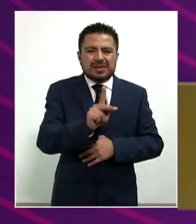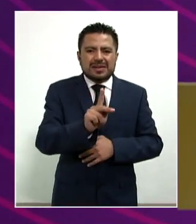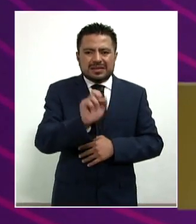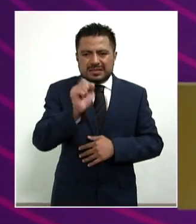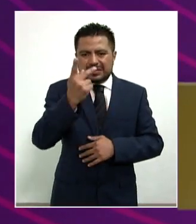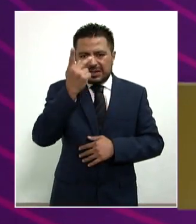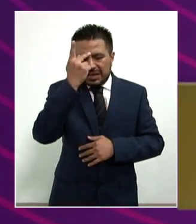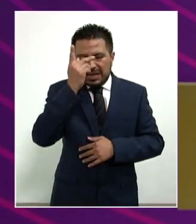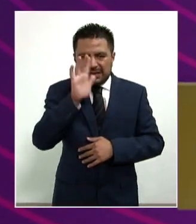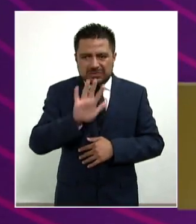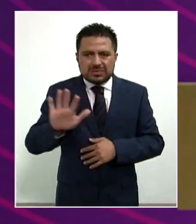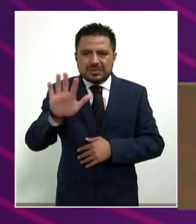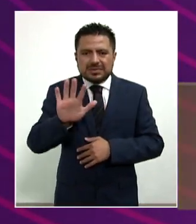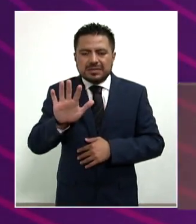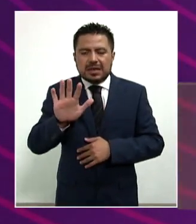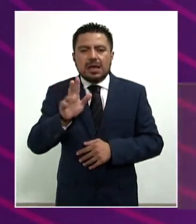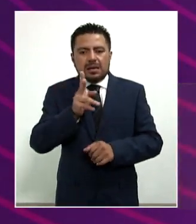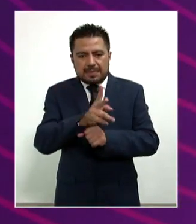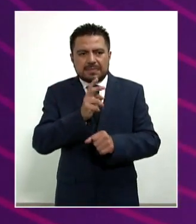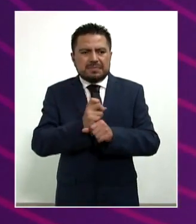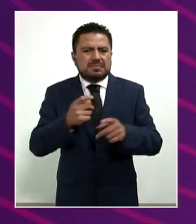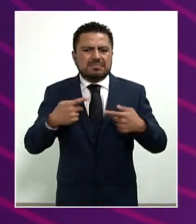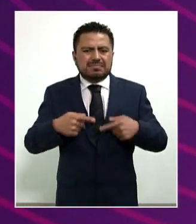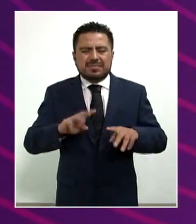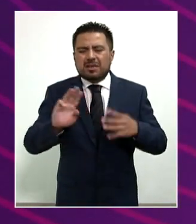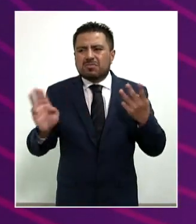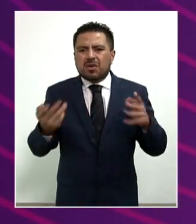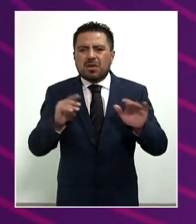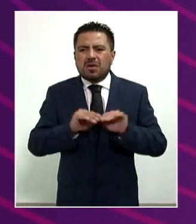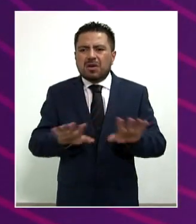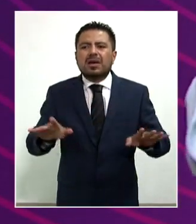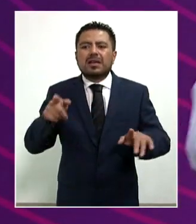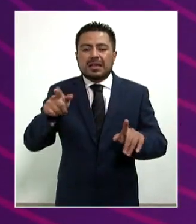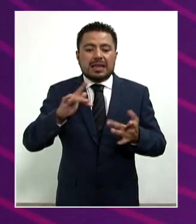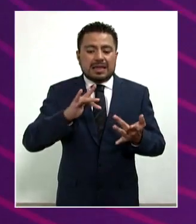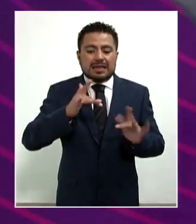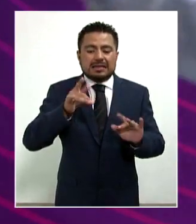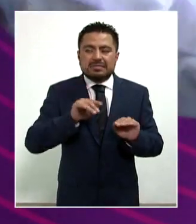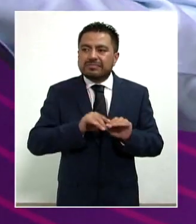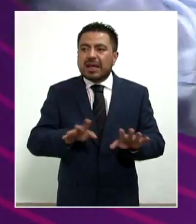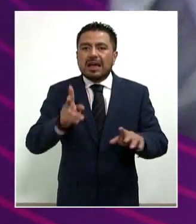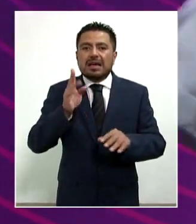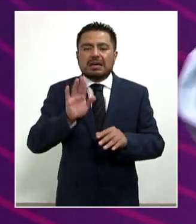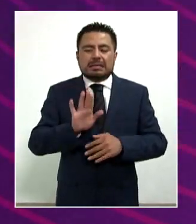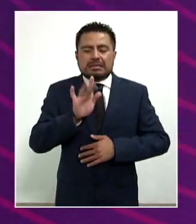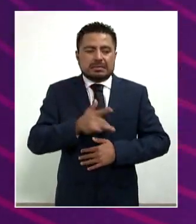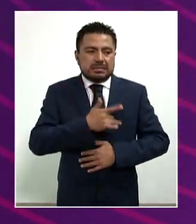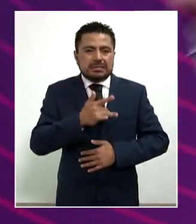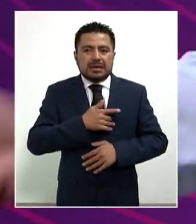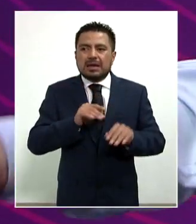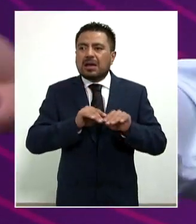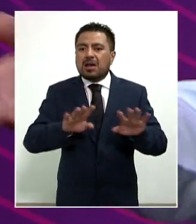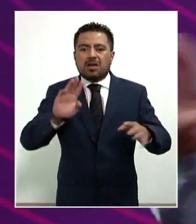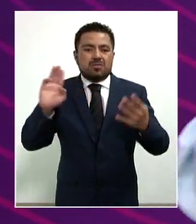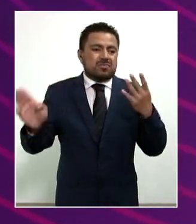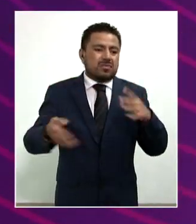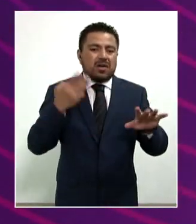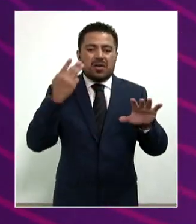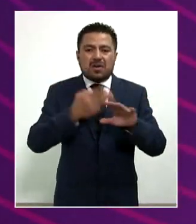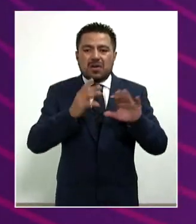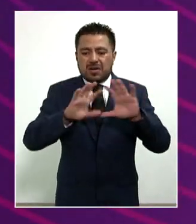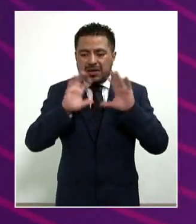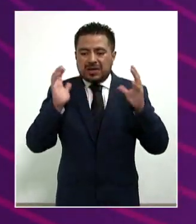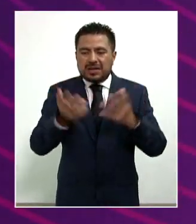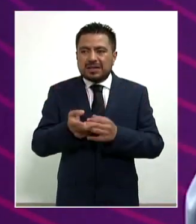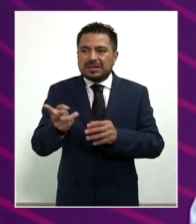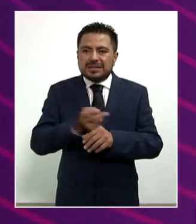de San Luis Potosí, y invitaba a todo el mundo, pero lo puso en las redes sociales, entonces parecía que invitaba a todo el mundo. O sea,